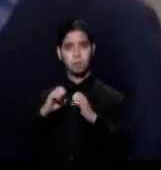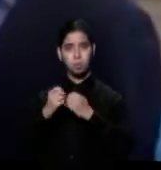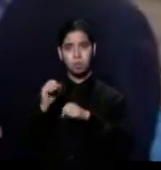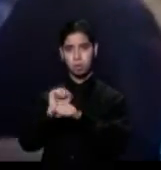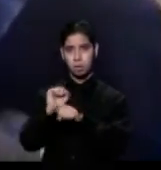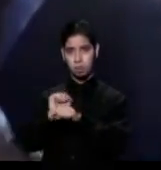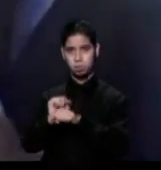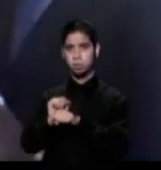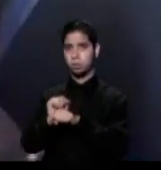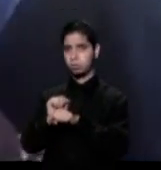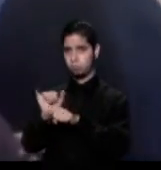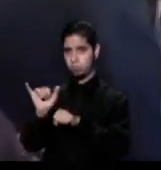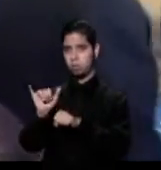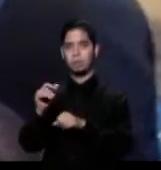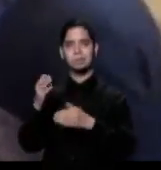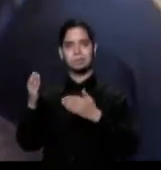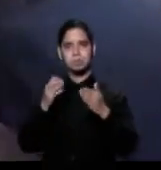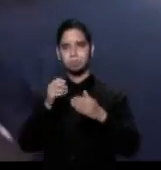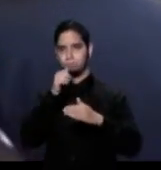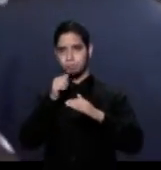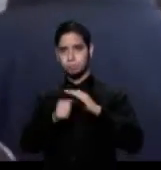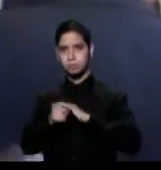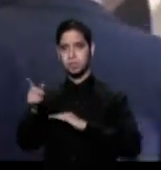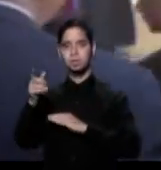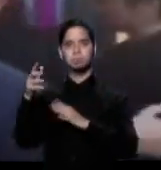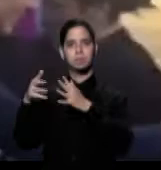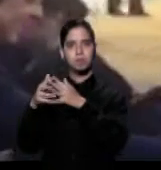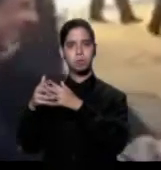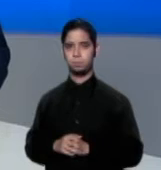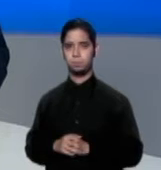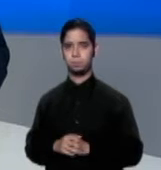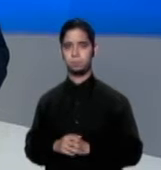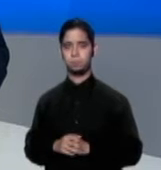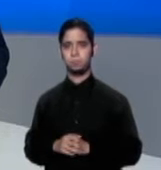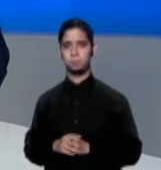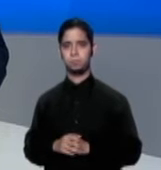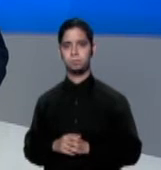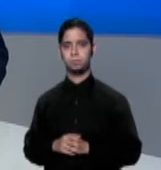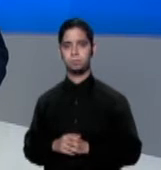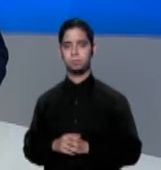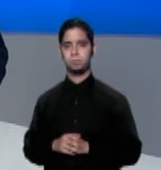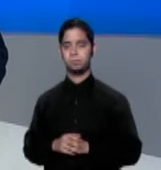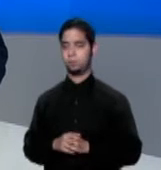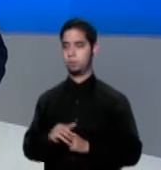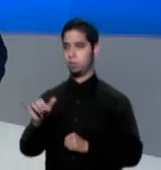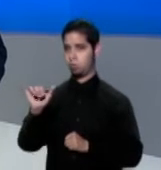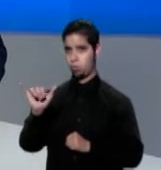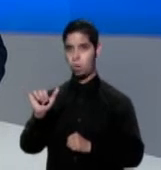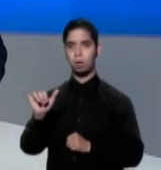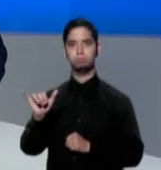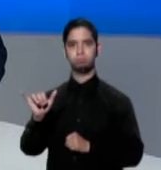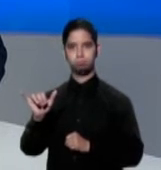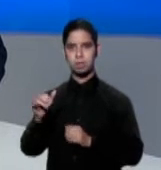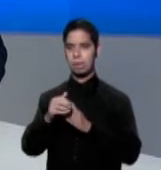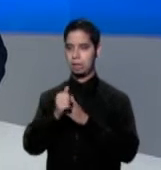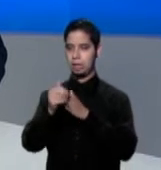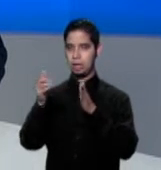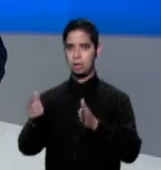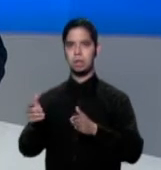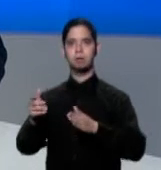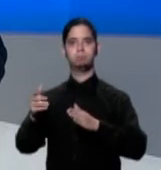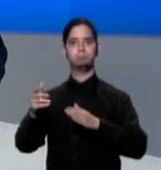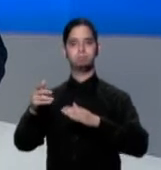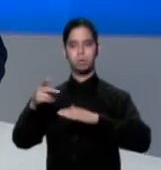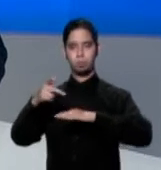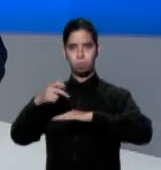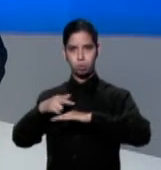de los Estados Unidos. Con el gobernador participaron el equipo fiscal del gobierno. Mientras líderes políticos del país también sostuvieron reuniones con el secretario